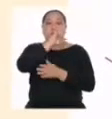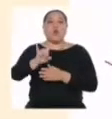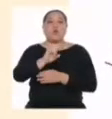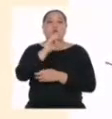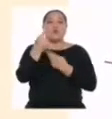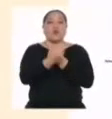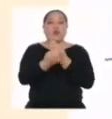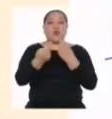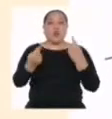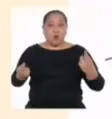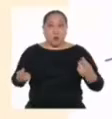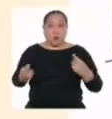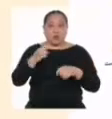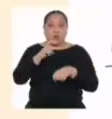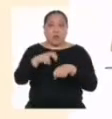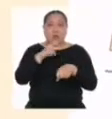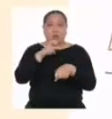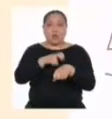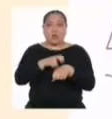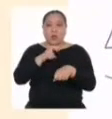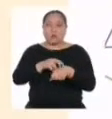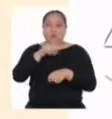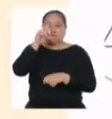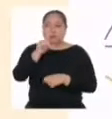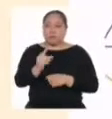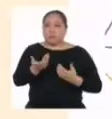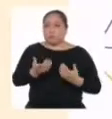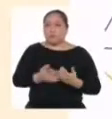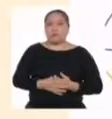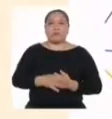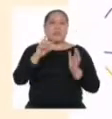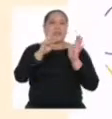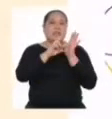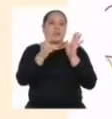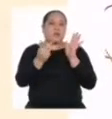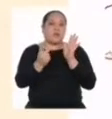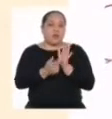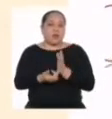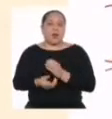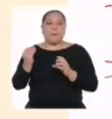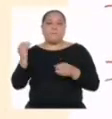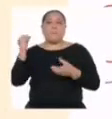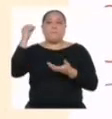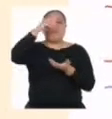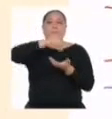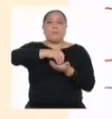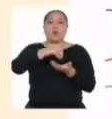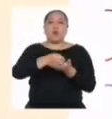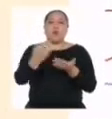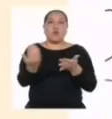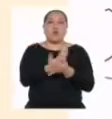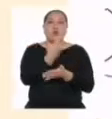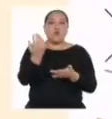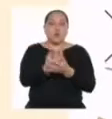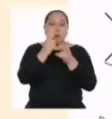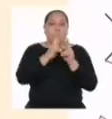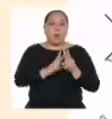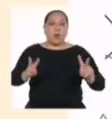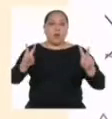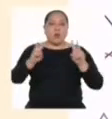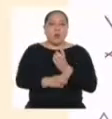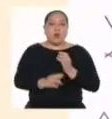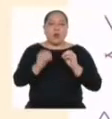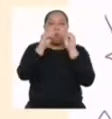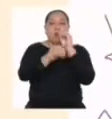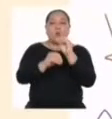naturales al menor costo ambiental posible, es decir, incorpora un nuevo valor a la producción de bienes